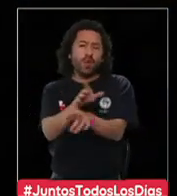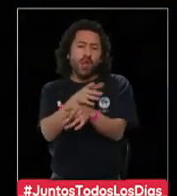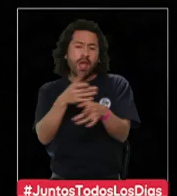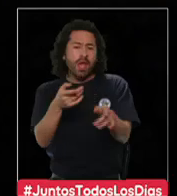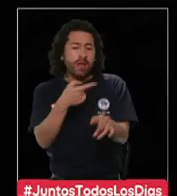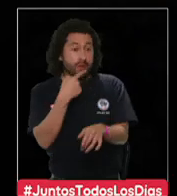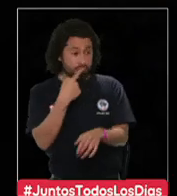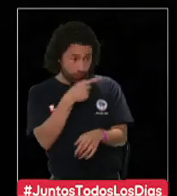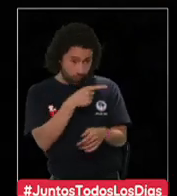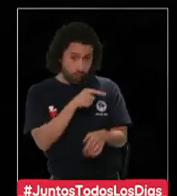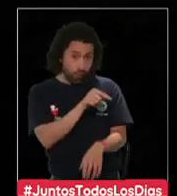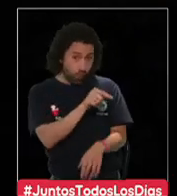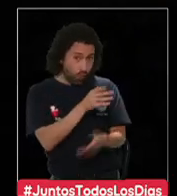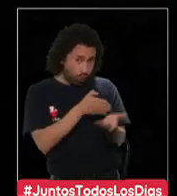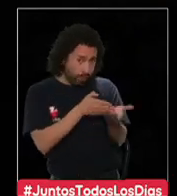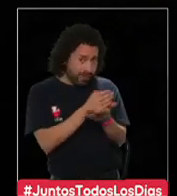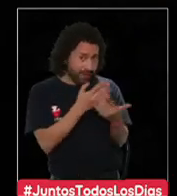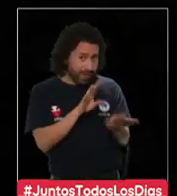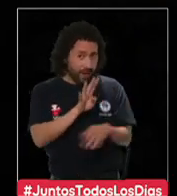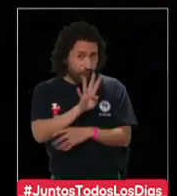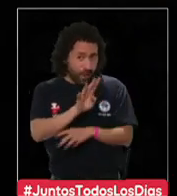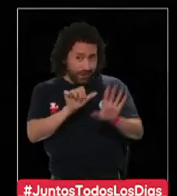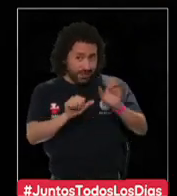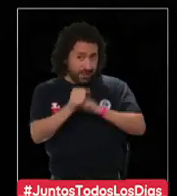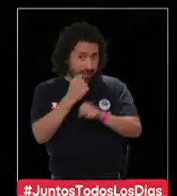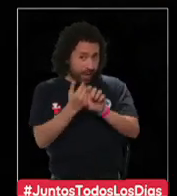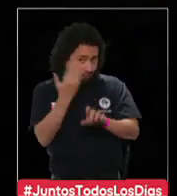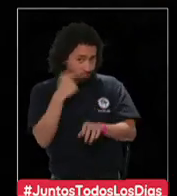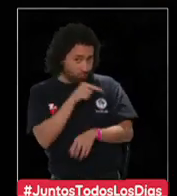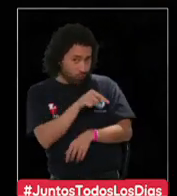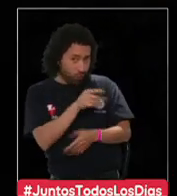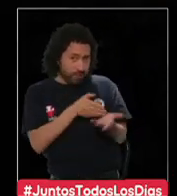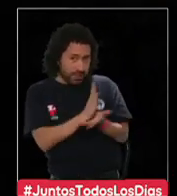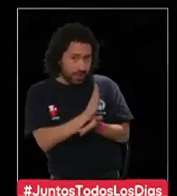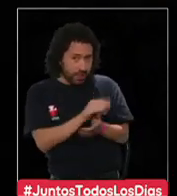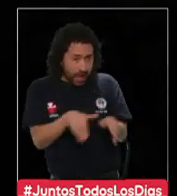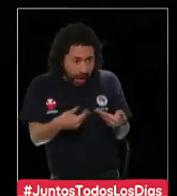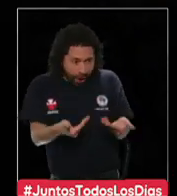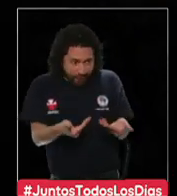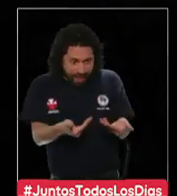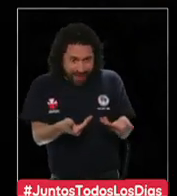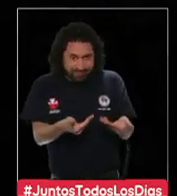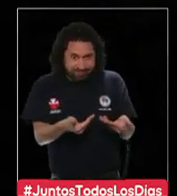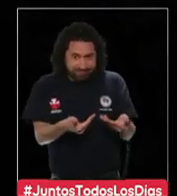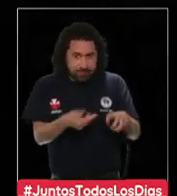Tú comenzaste esta obra hace 46 años y